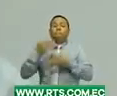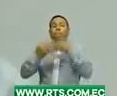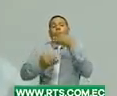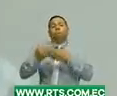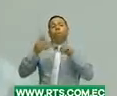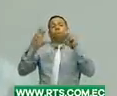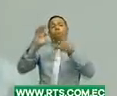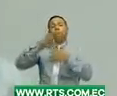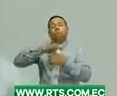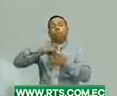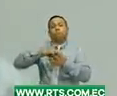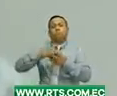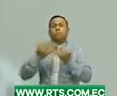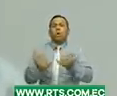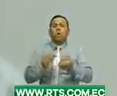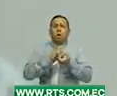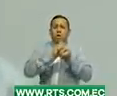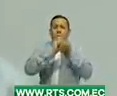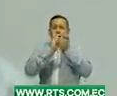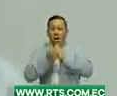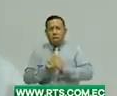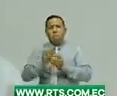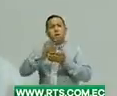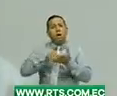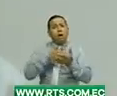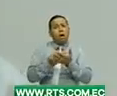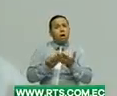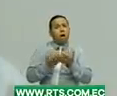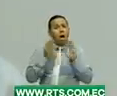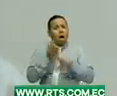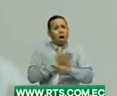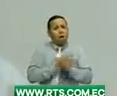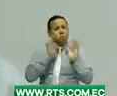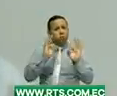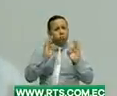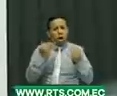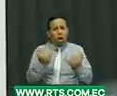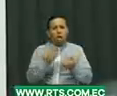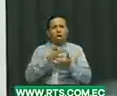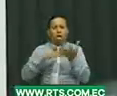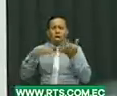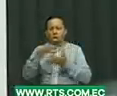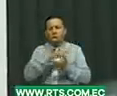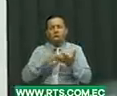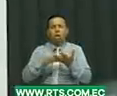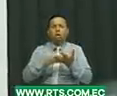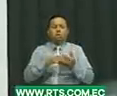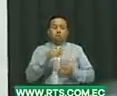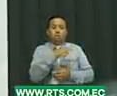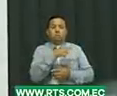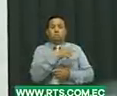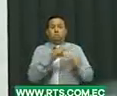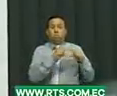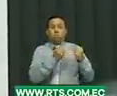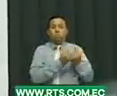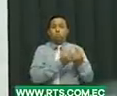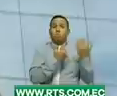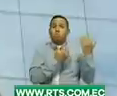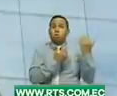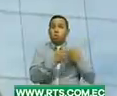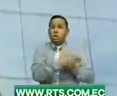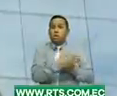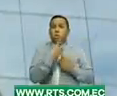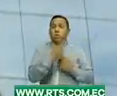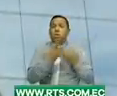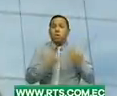han ido alterando todo el cronograma electoral. Comenta que las resoluciones a favor o en contra de Justicia Social no debieron ser tomadas en cuenta en